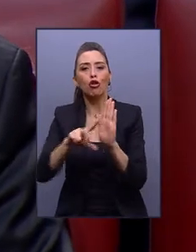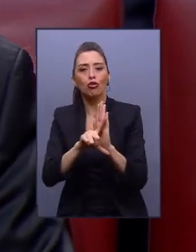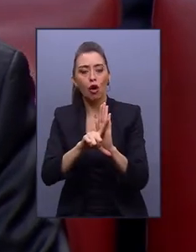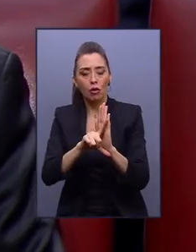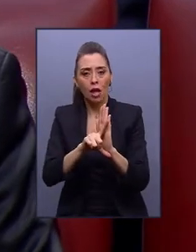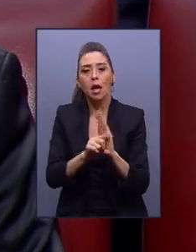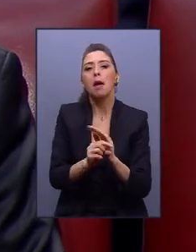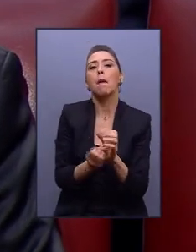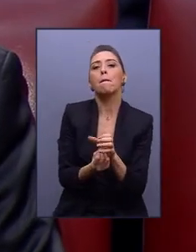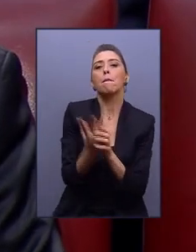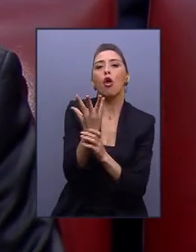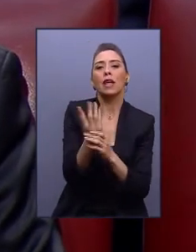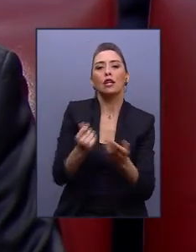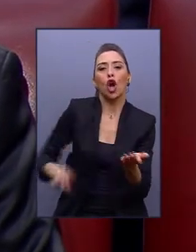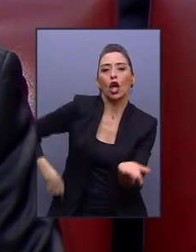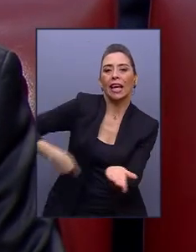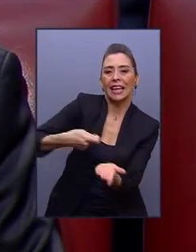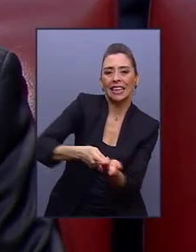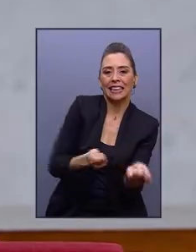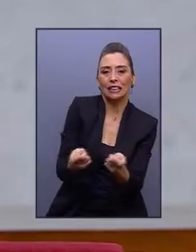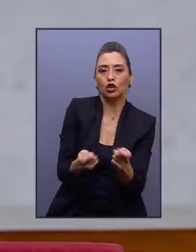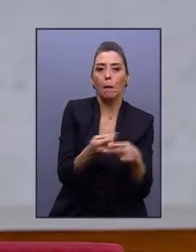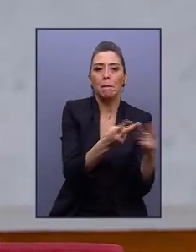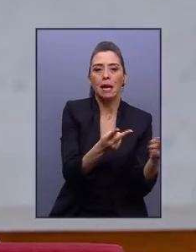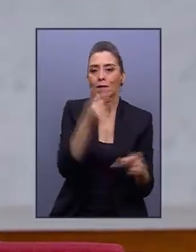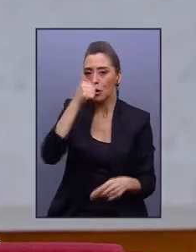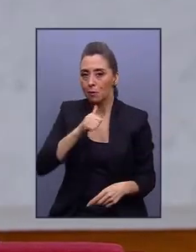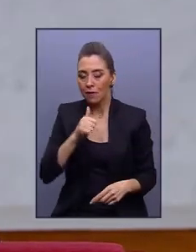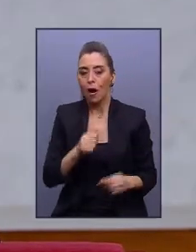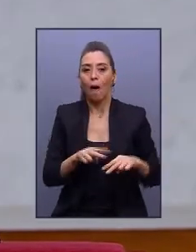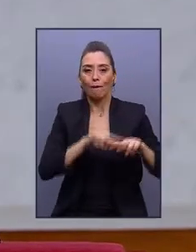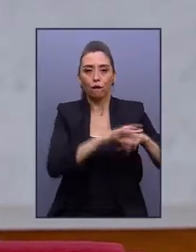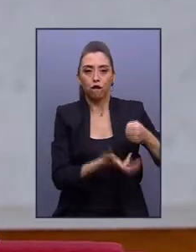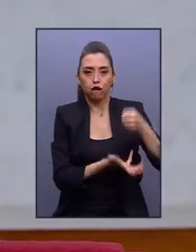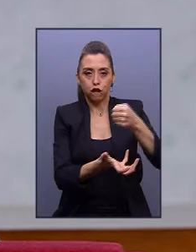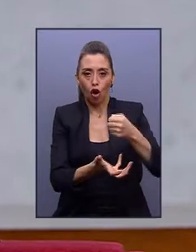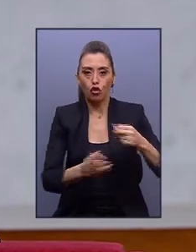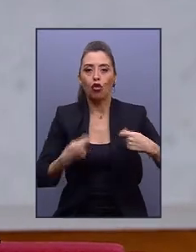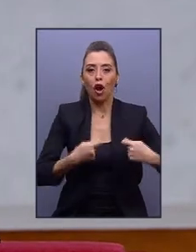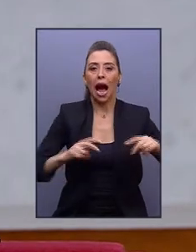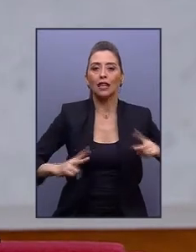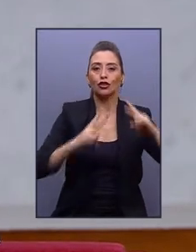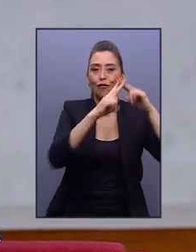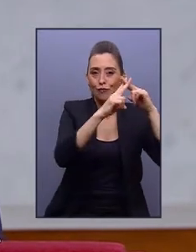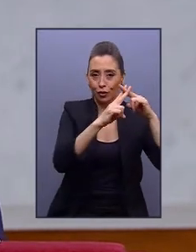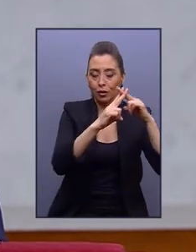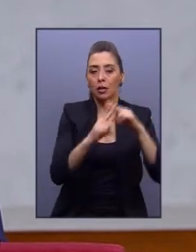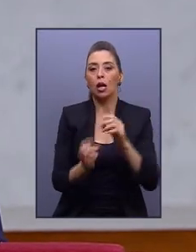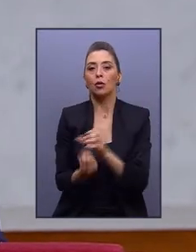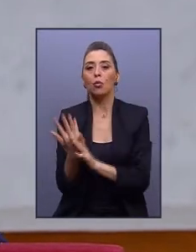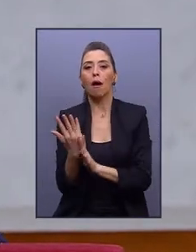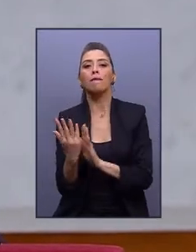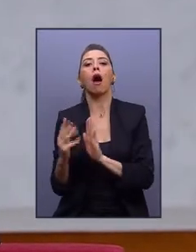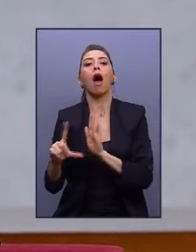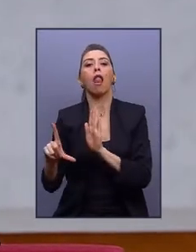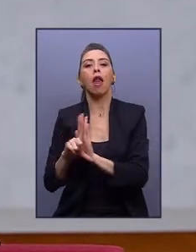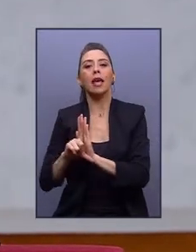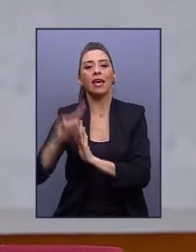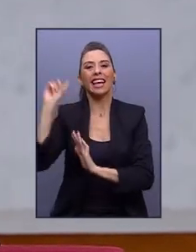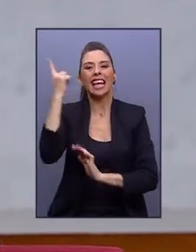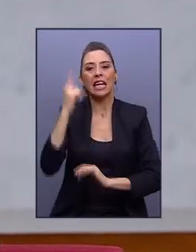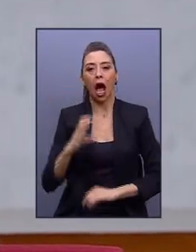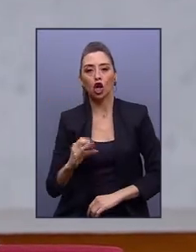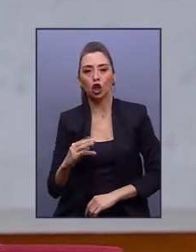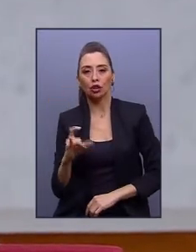modernizar la gestión de inversión público-privada, el Fondo de Infraestructura y la nueva Dirección General de Concesiones. Y para